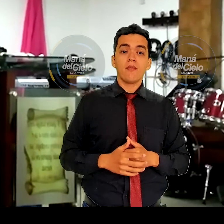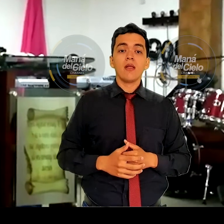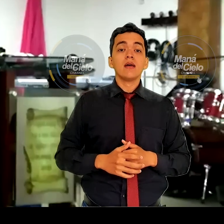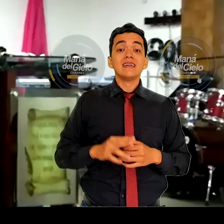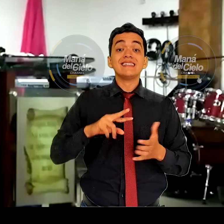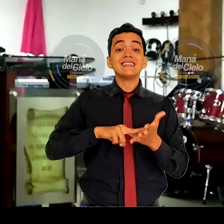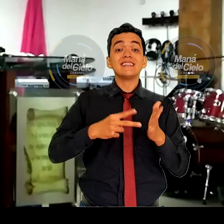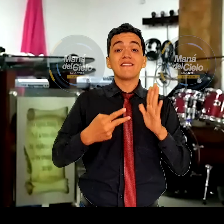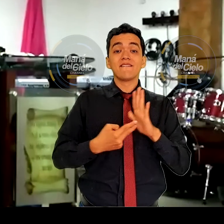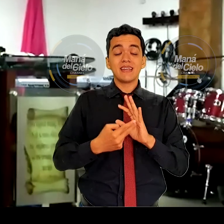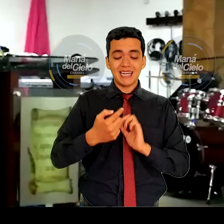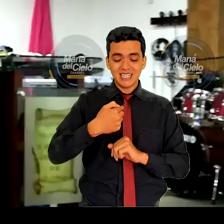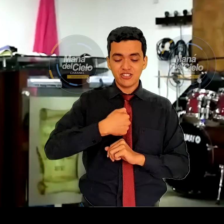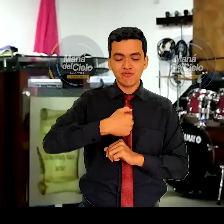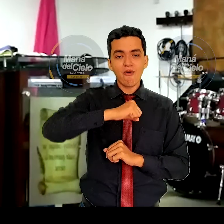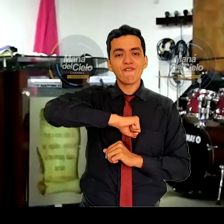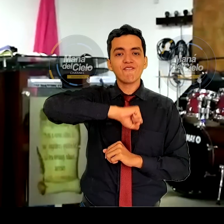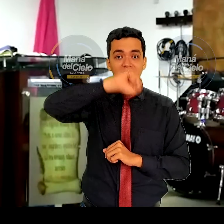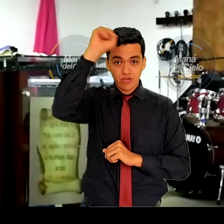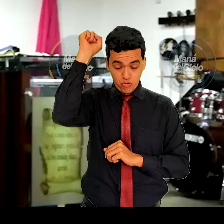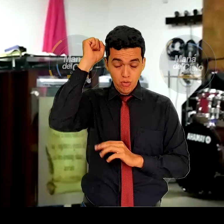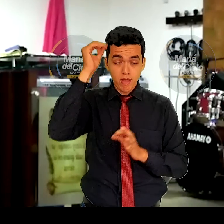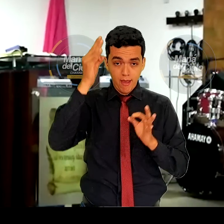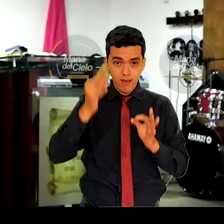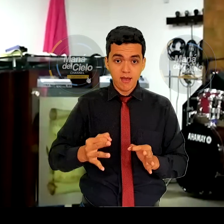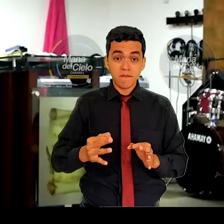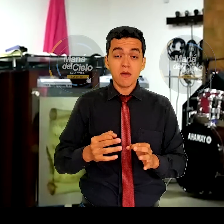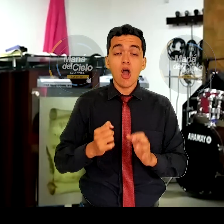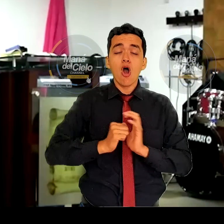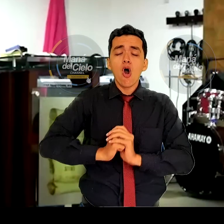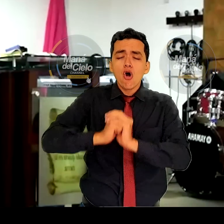La oración en la carne es la que no produce